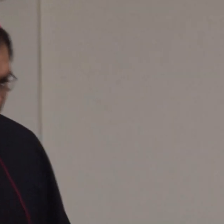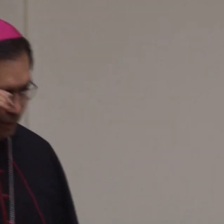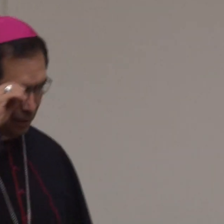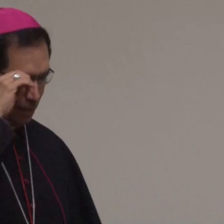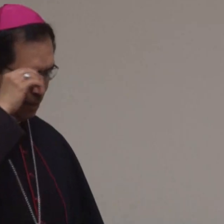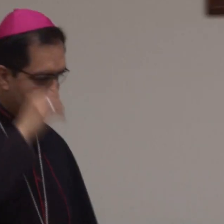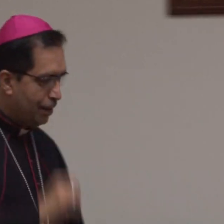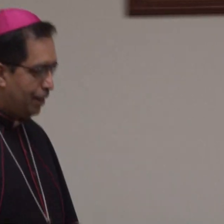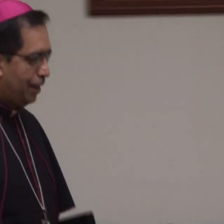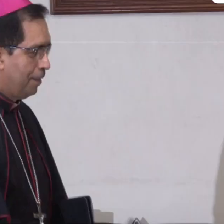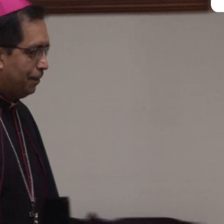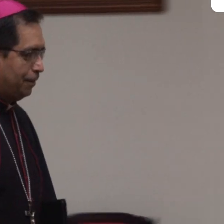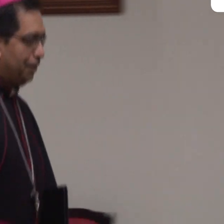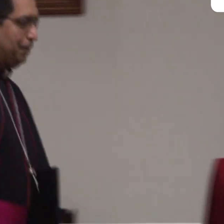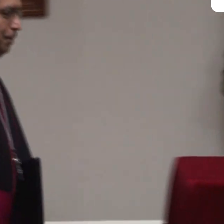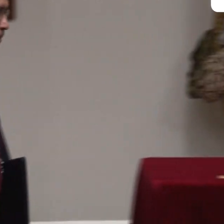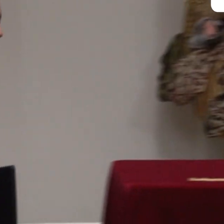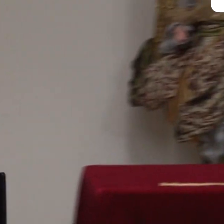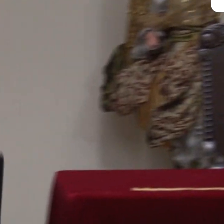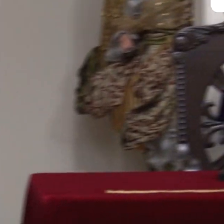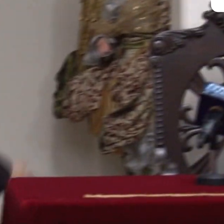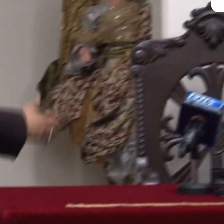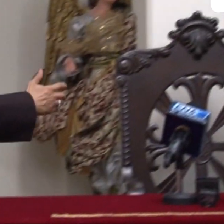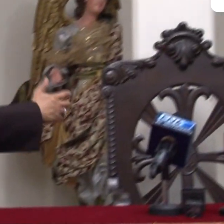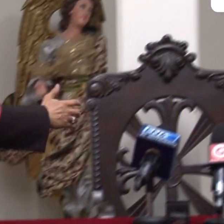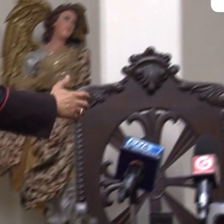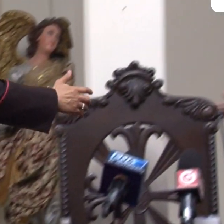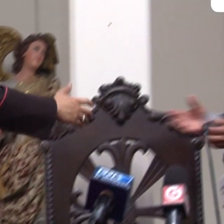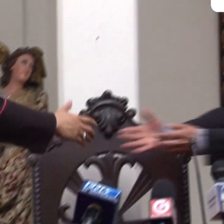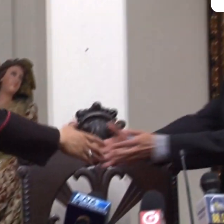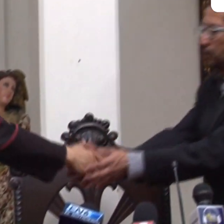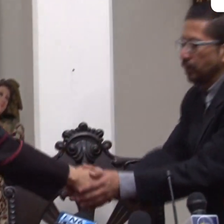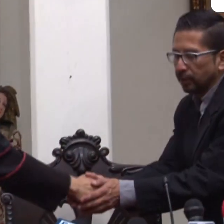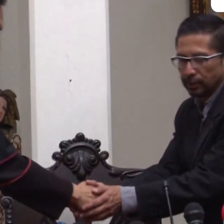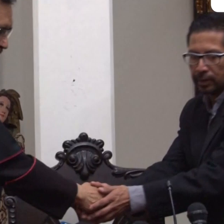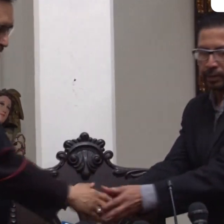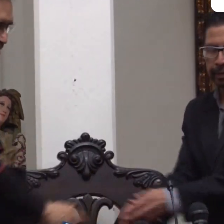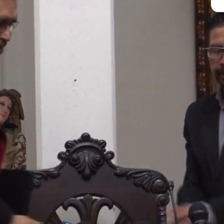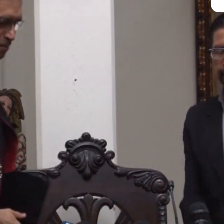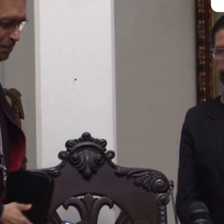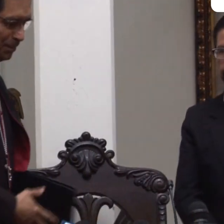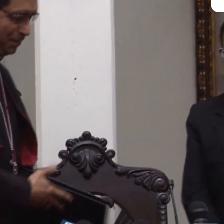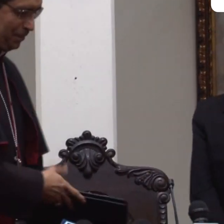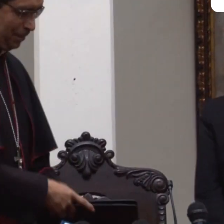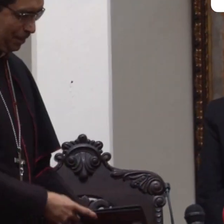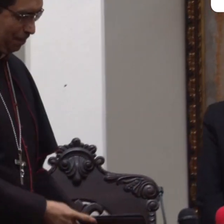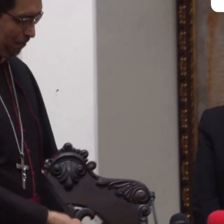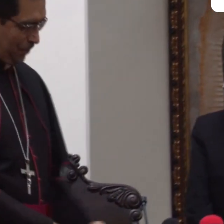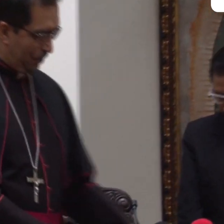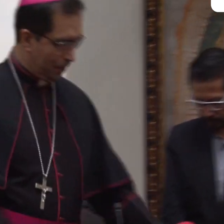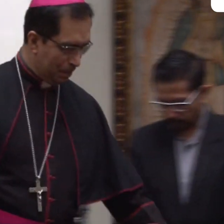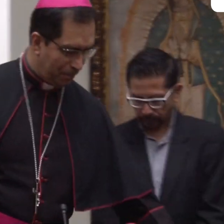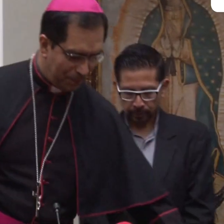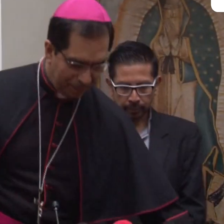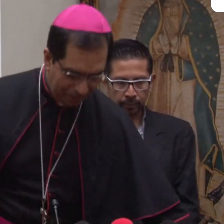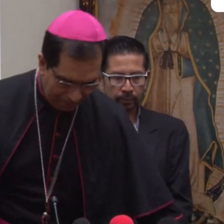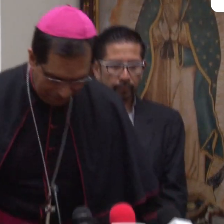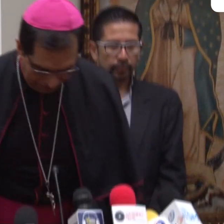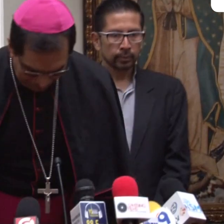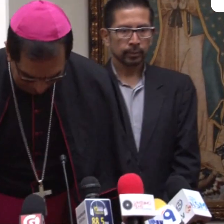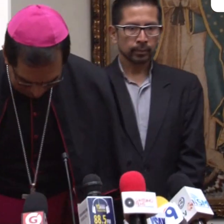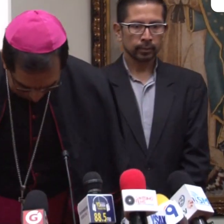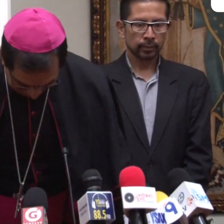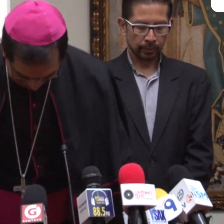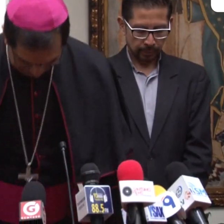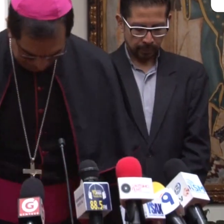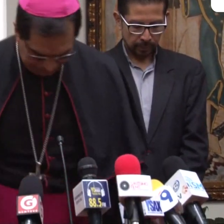El arzobispo de San Salvador, Monseñor José Luis Escobar Alas, pidió este domingo a los candidatos presidenciales incluir en sus propuestas de campaña el